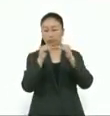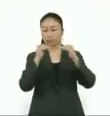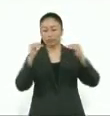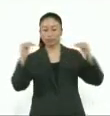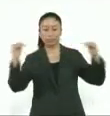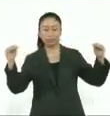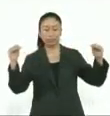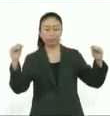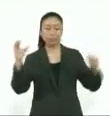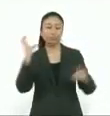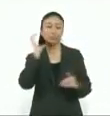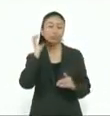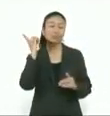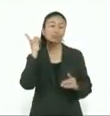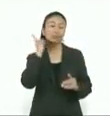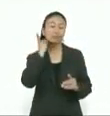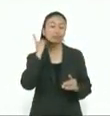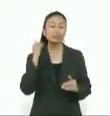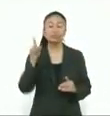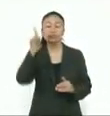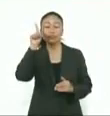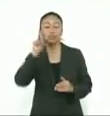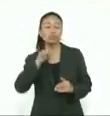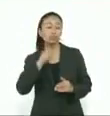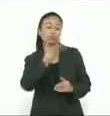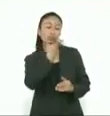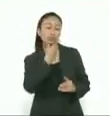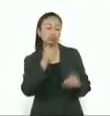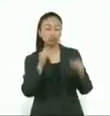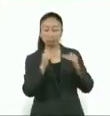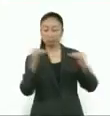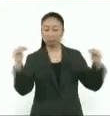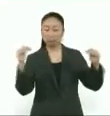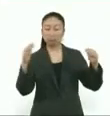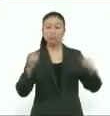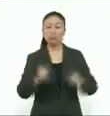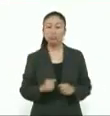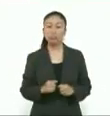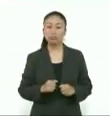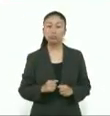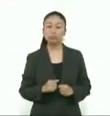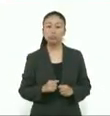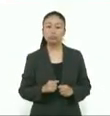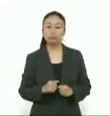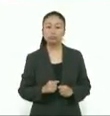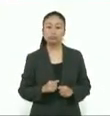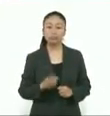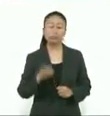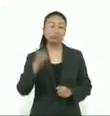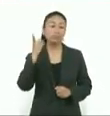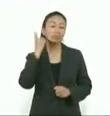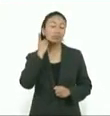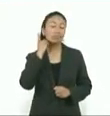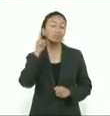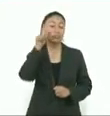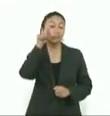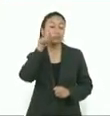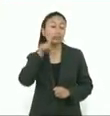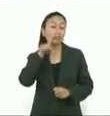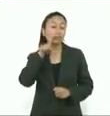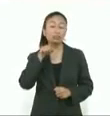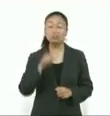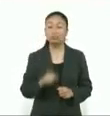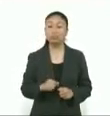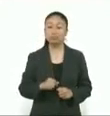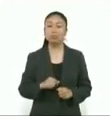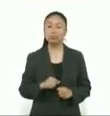de Diputadas. Y podemos decirlo así, diputadas, así